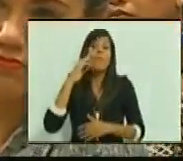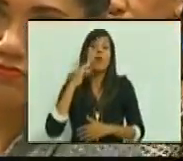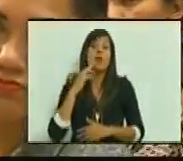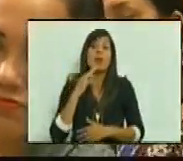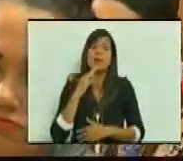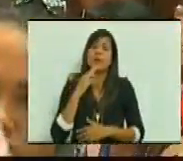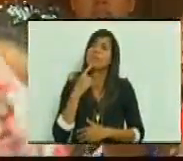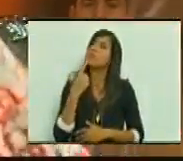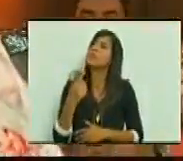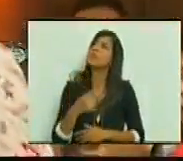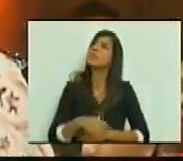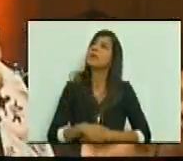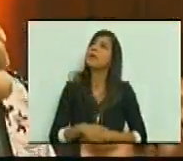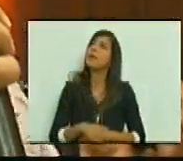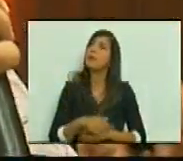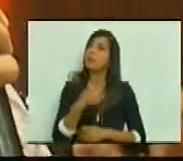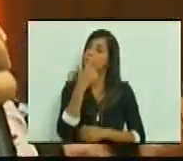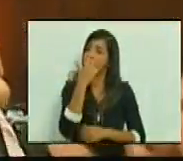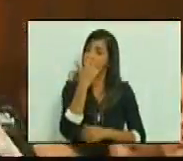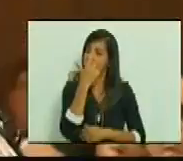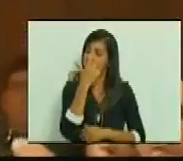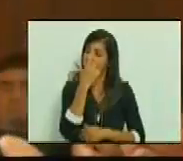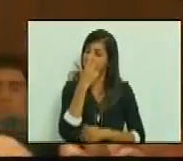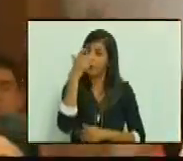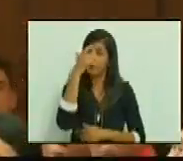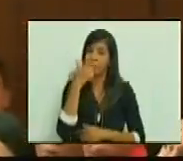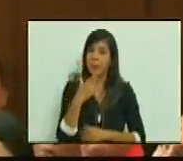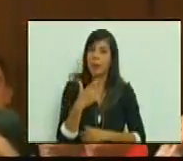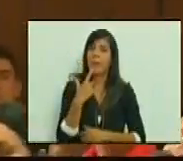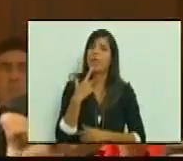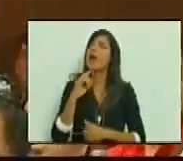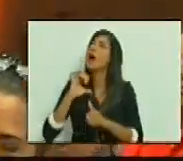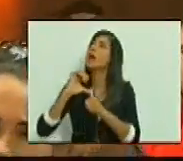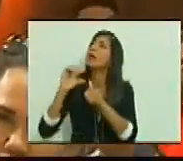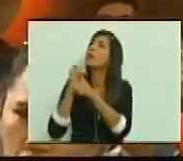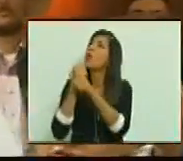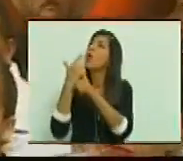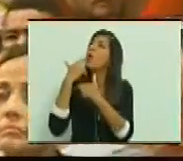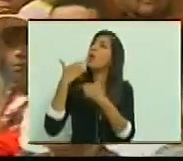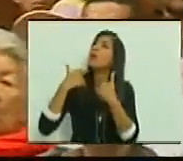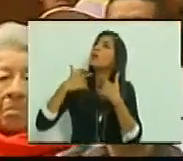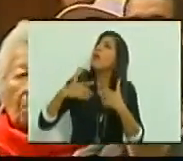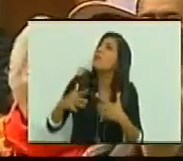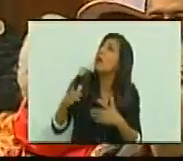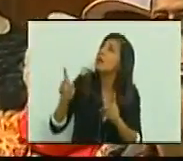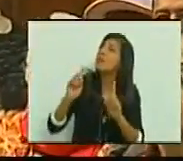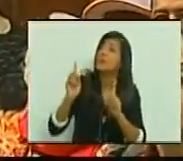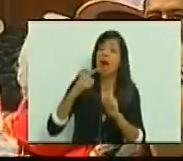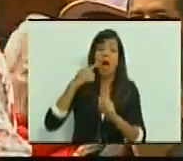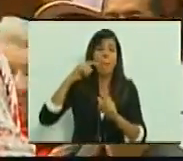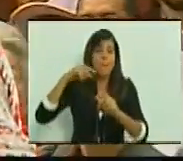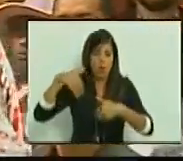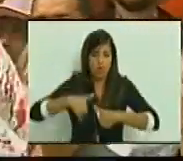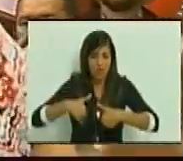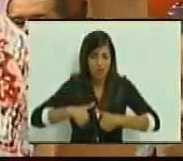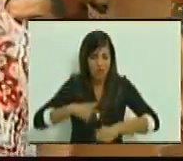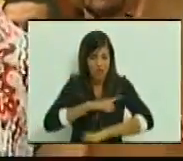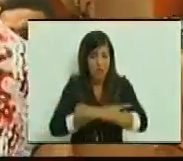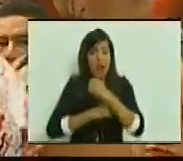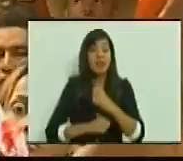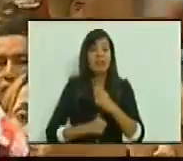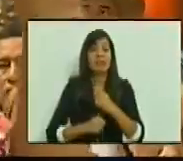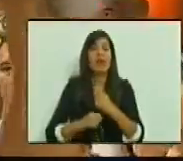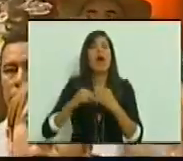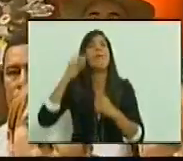podrá vencerse un hombre que ha logrado tanto. Pero Bolívar hizo una referencia importante, no solo